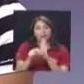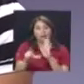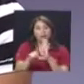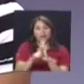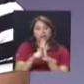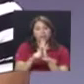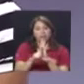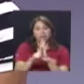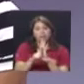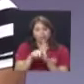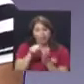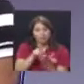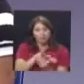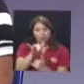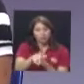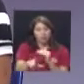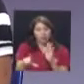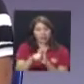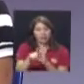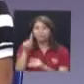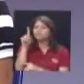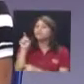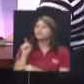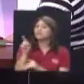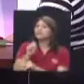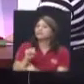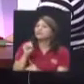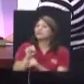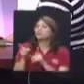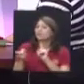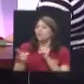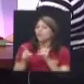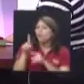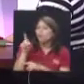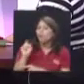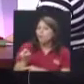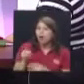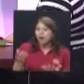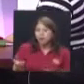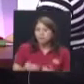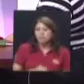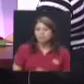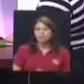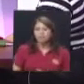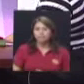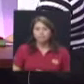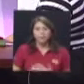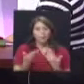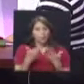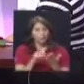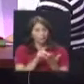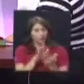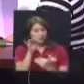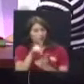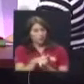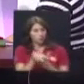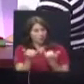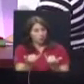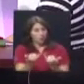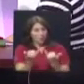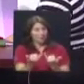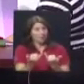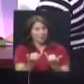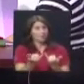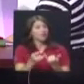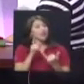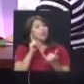de ley en qué situación se encuentra ese proyecto el proyecto está en un lugar